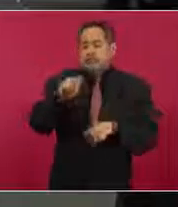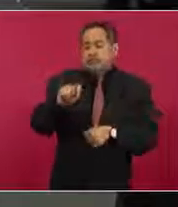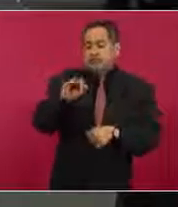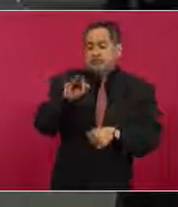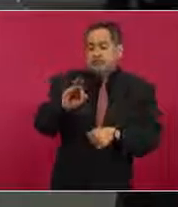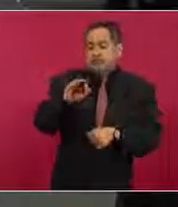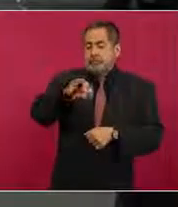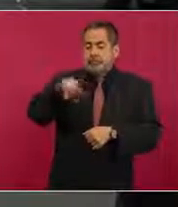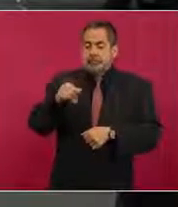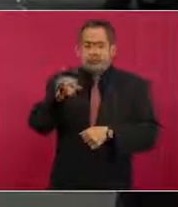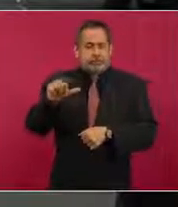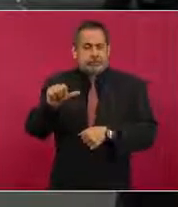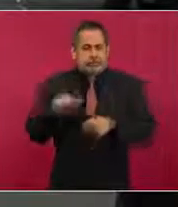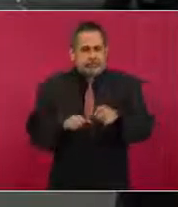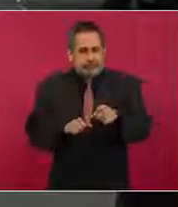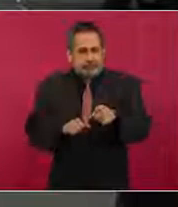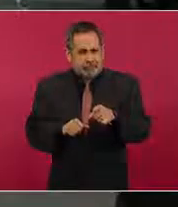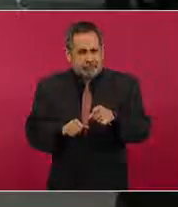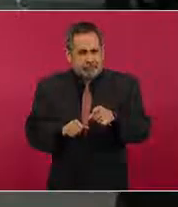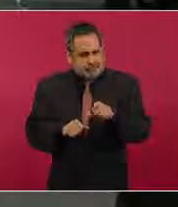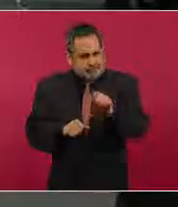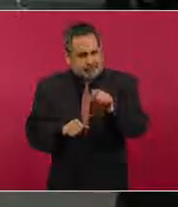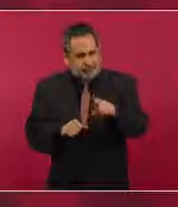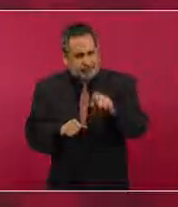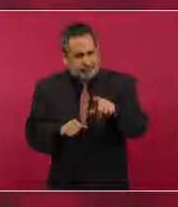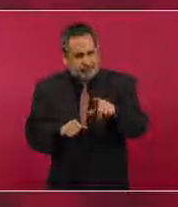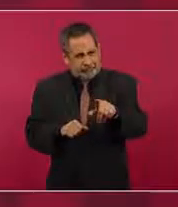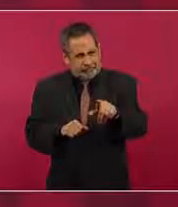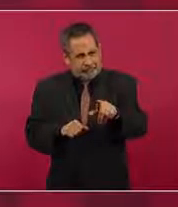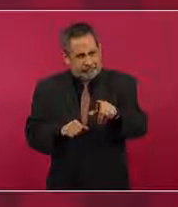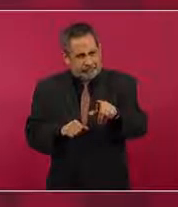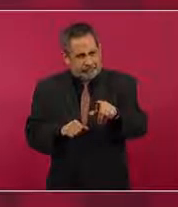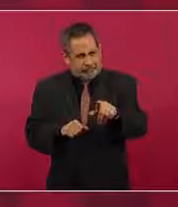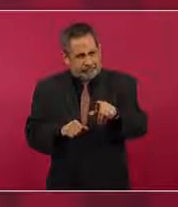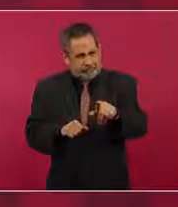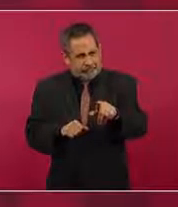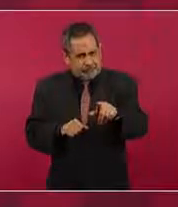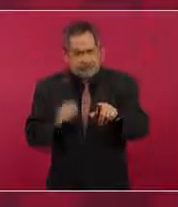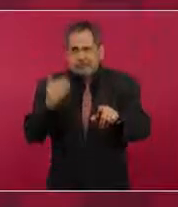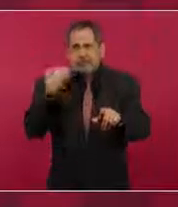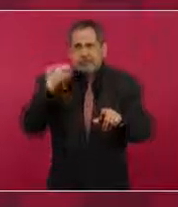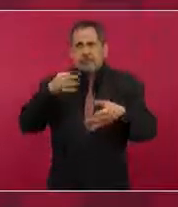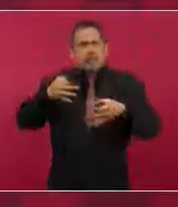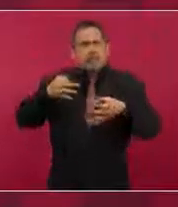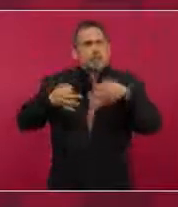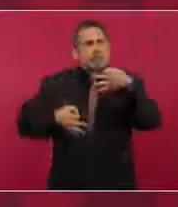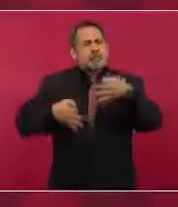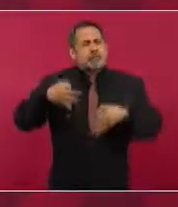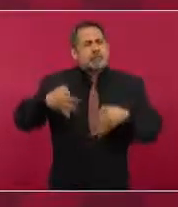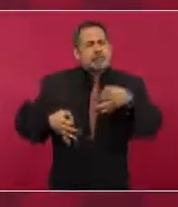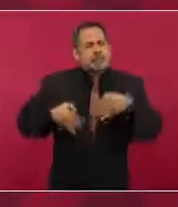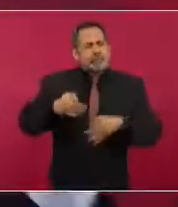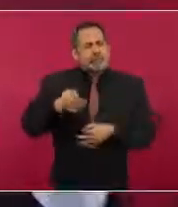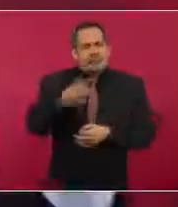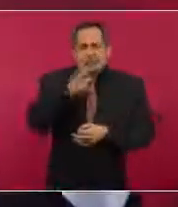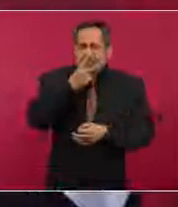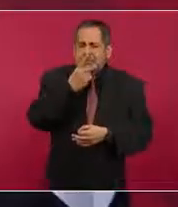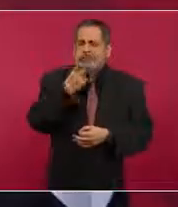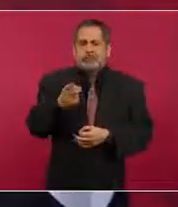Administrativa. El TEJ. Ese mismo tribunal, en un juicio, sí,